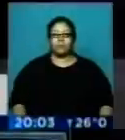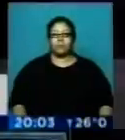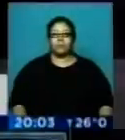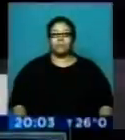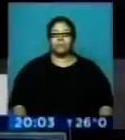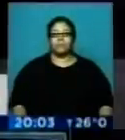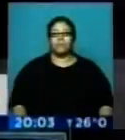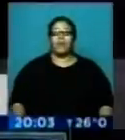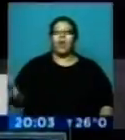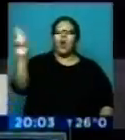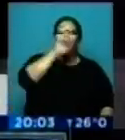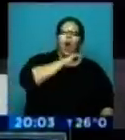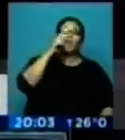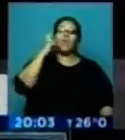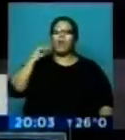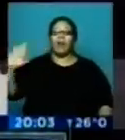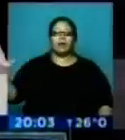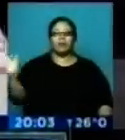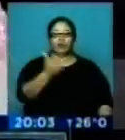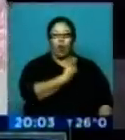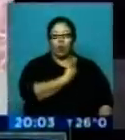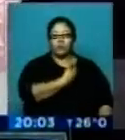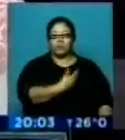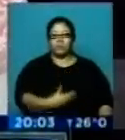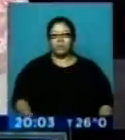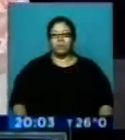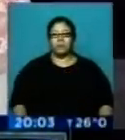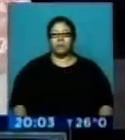a todas y todos